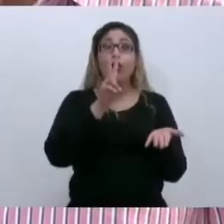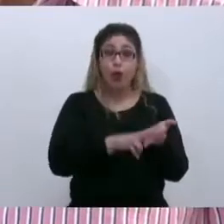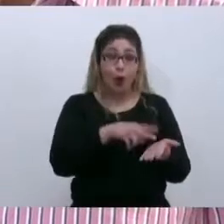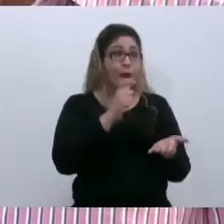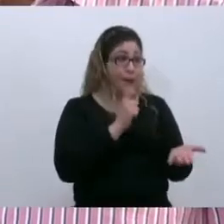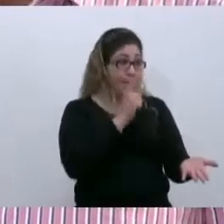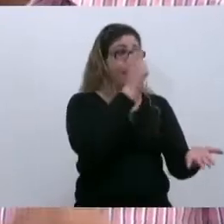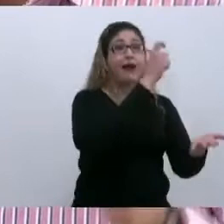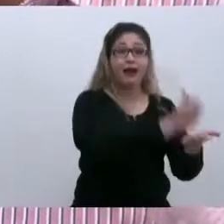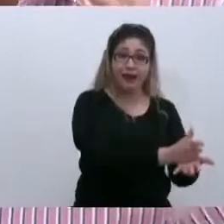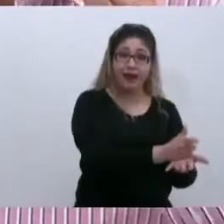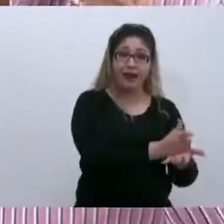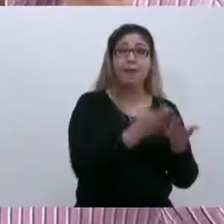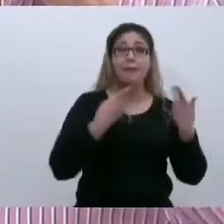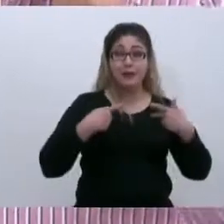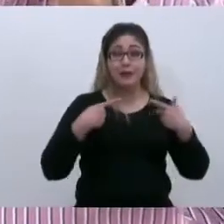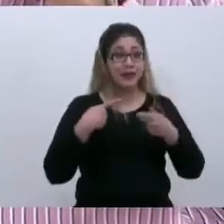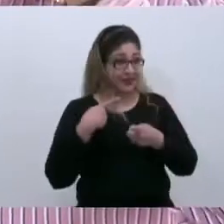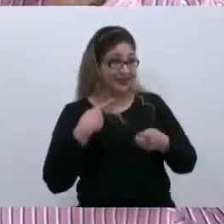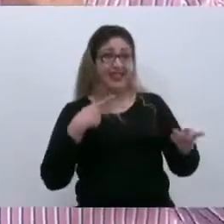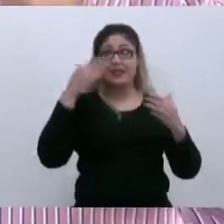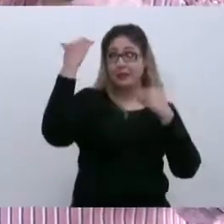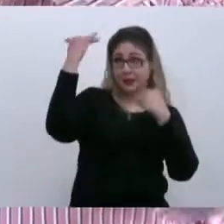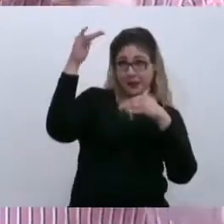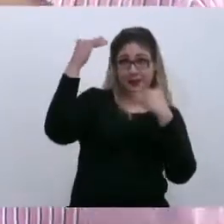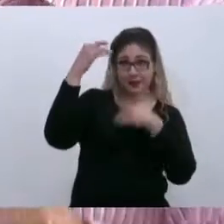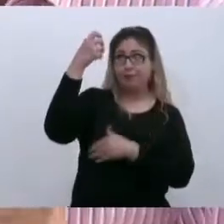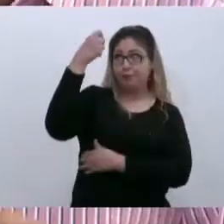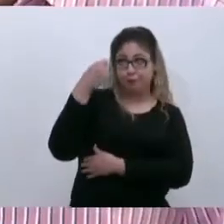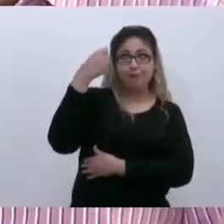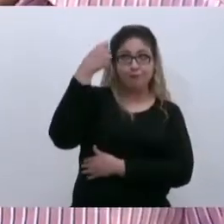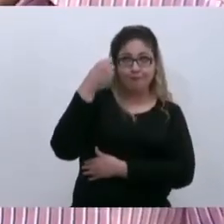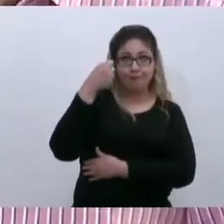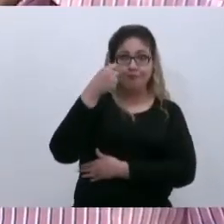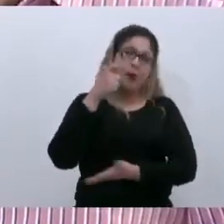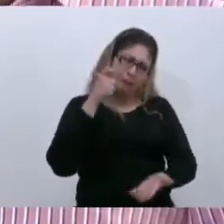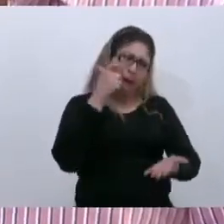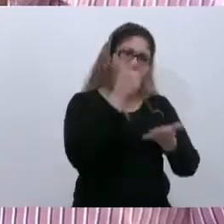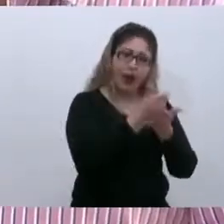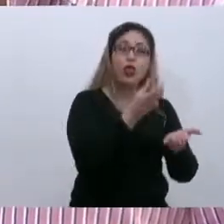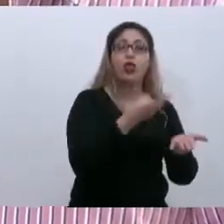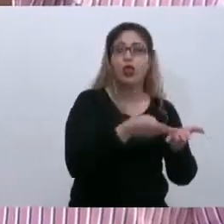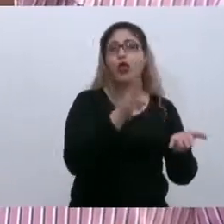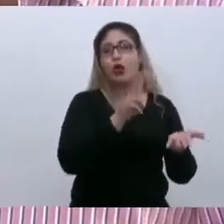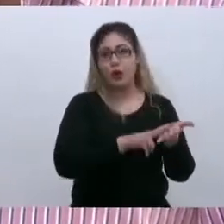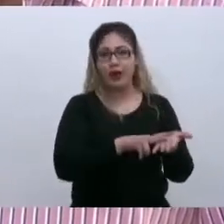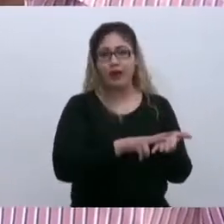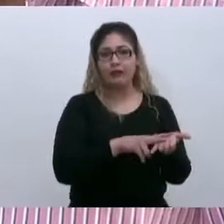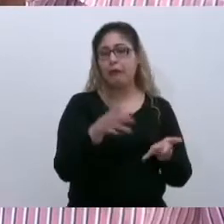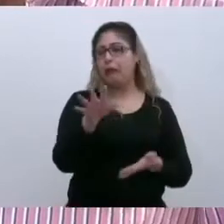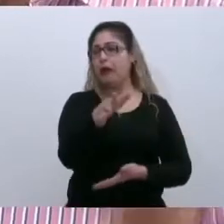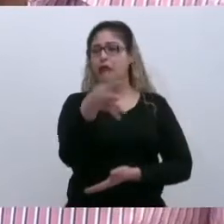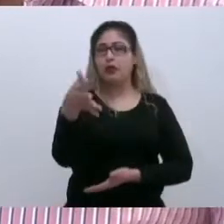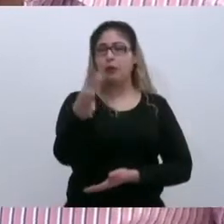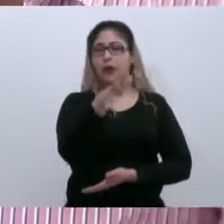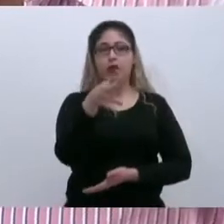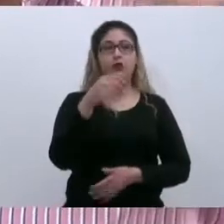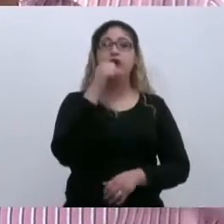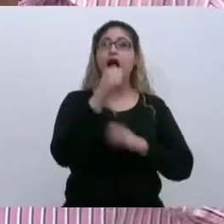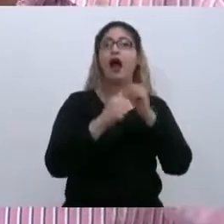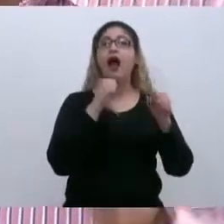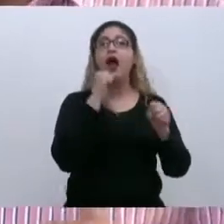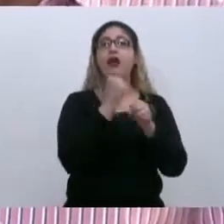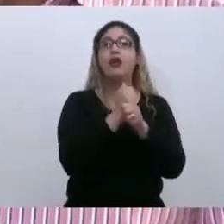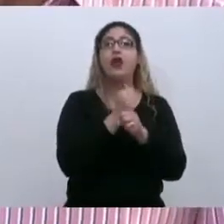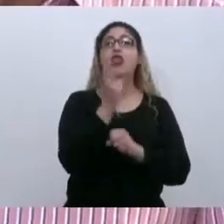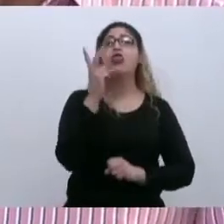adultos mayores, de manera gradual, pero en enero del 2024 ya van a estar